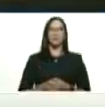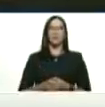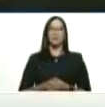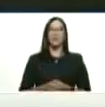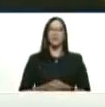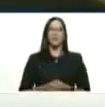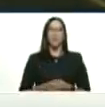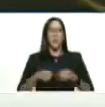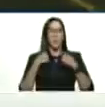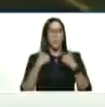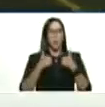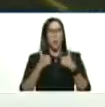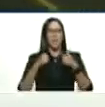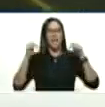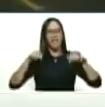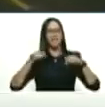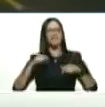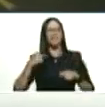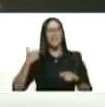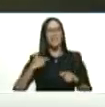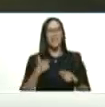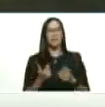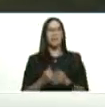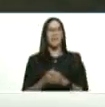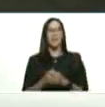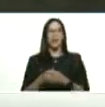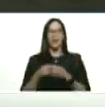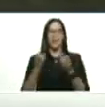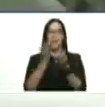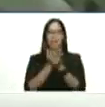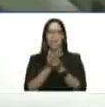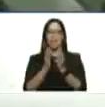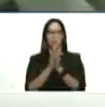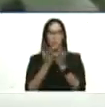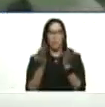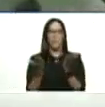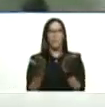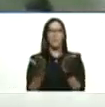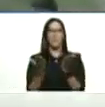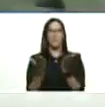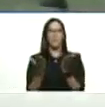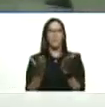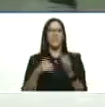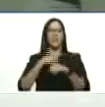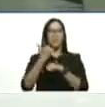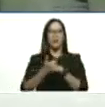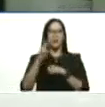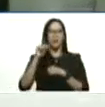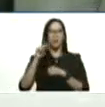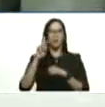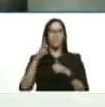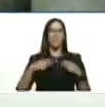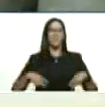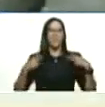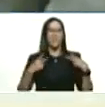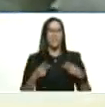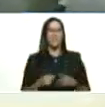Muy bien, aquí tenemos, fíjate, el folleto completo del Plan Nutrivida. Plan